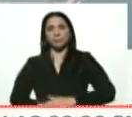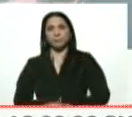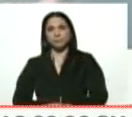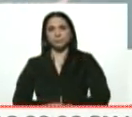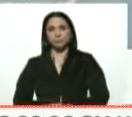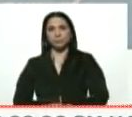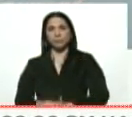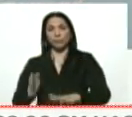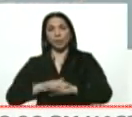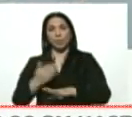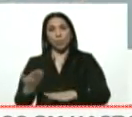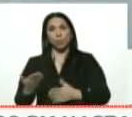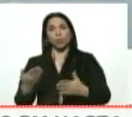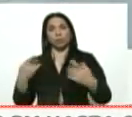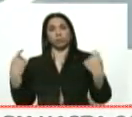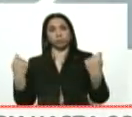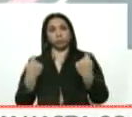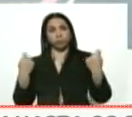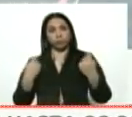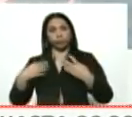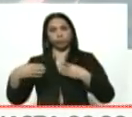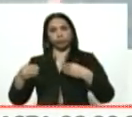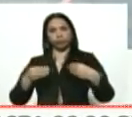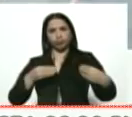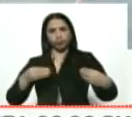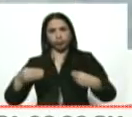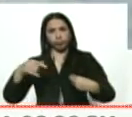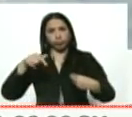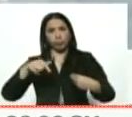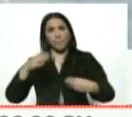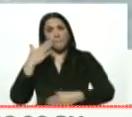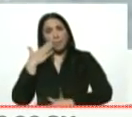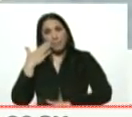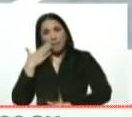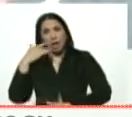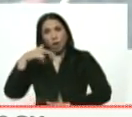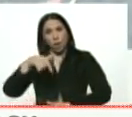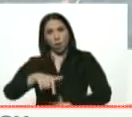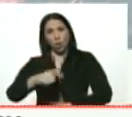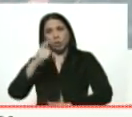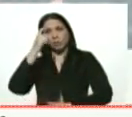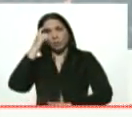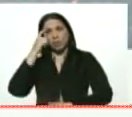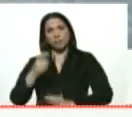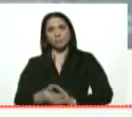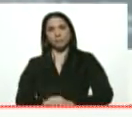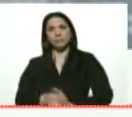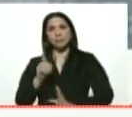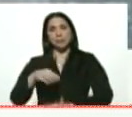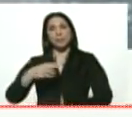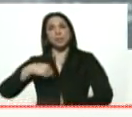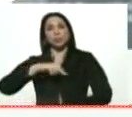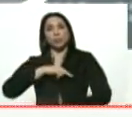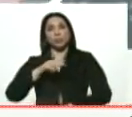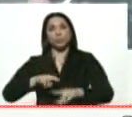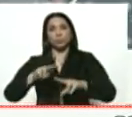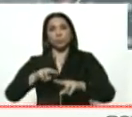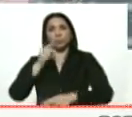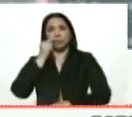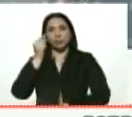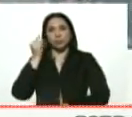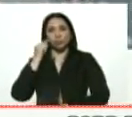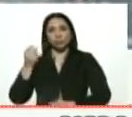porque la jornada de flexibilización tanto para las madres en su día como para nuestros niños se